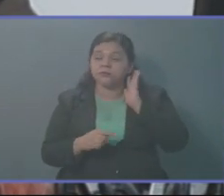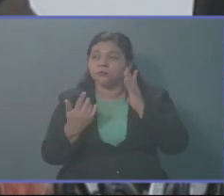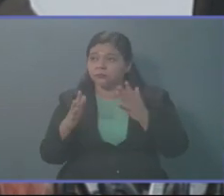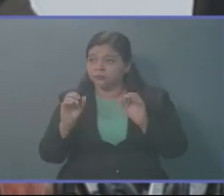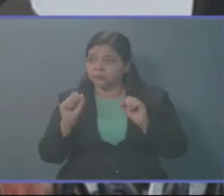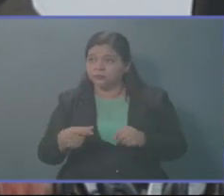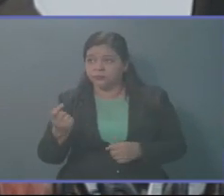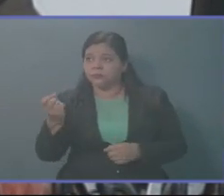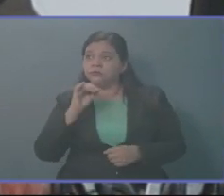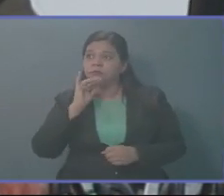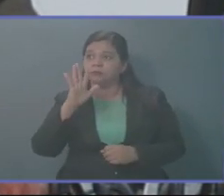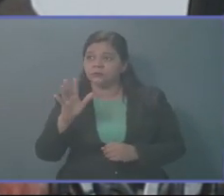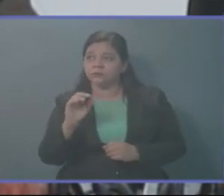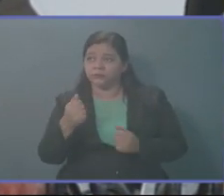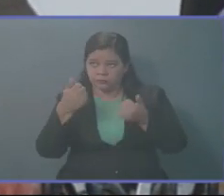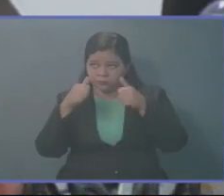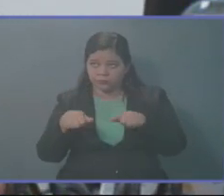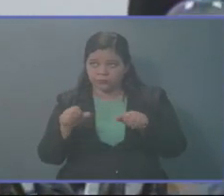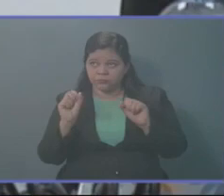el aval, pues, ¿verdad?